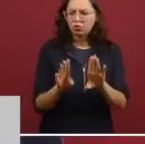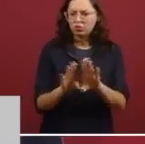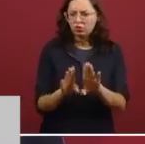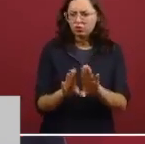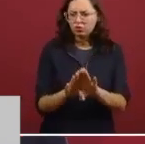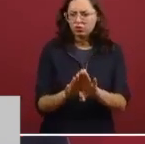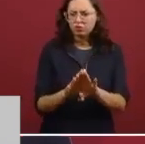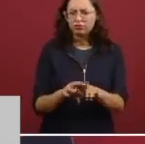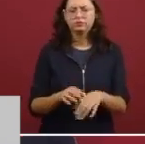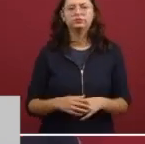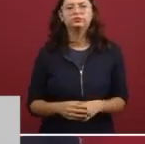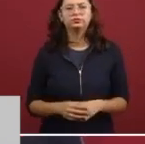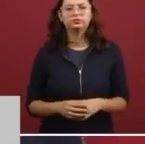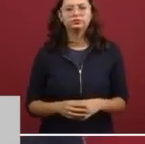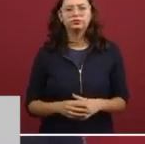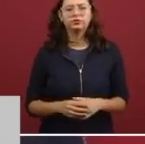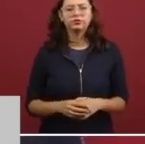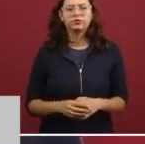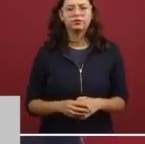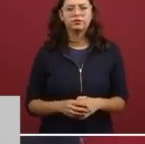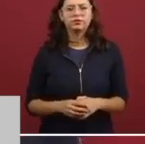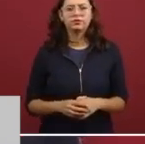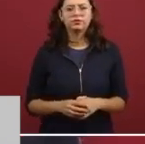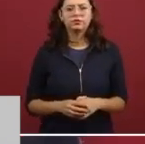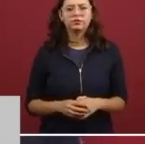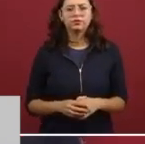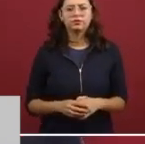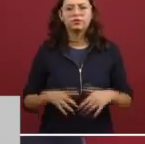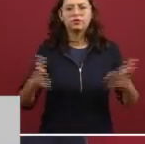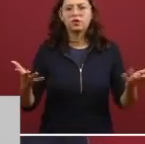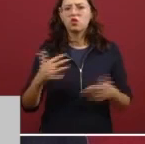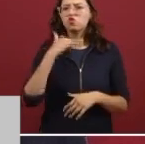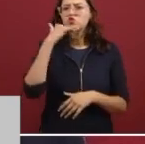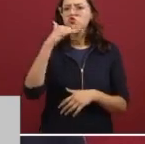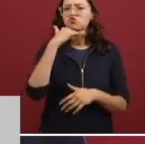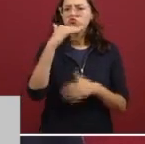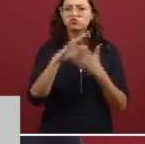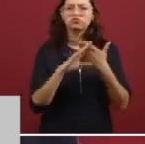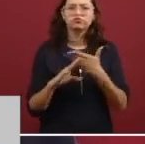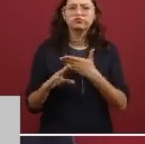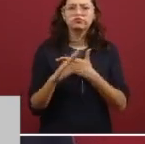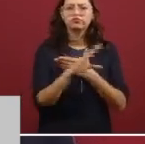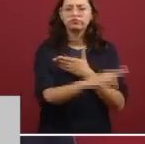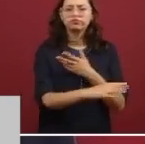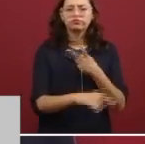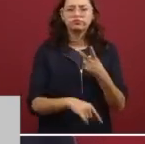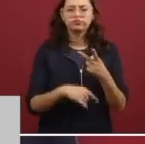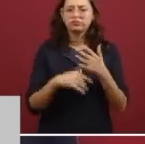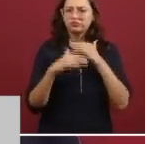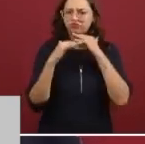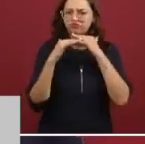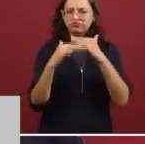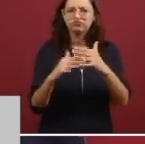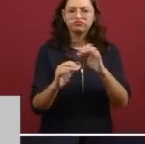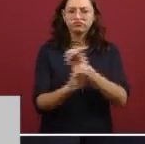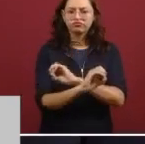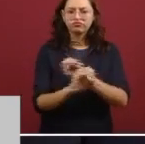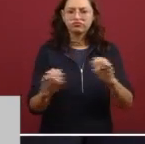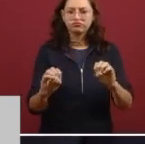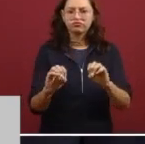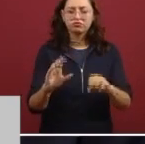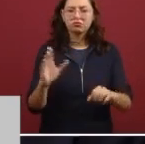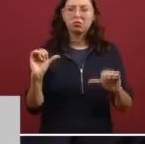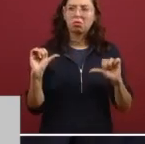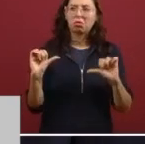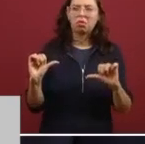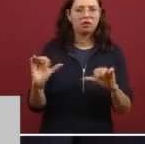de México. Es una vergüenza la marginación y en el olvido en que se encuentran los pueblos originarios de nuestro país. Los soldados actuaron responsable y